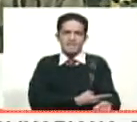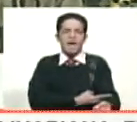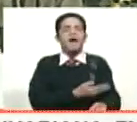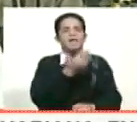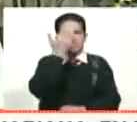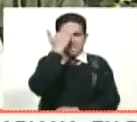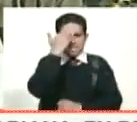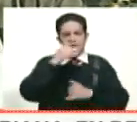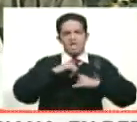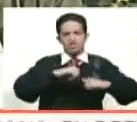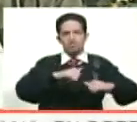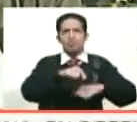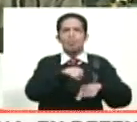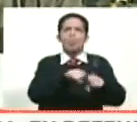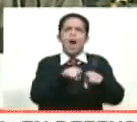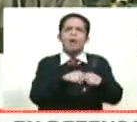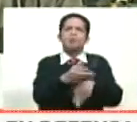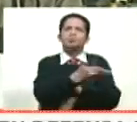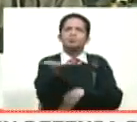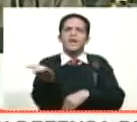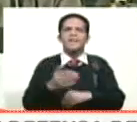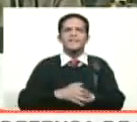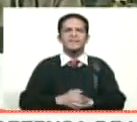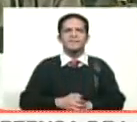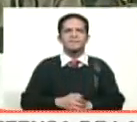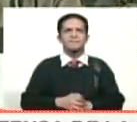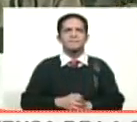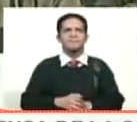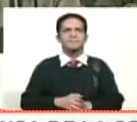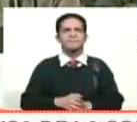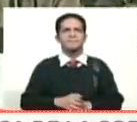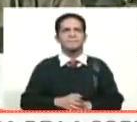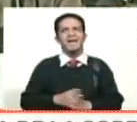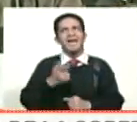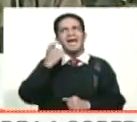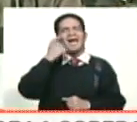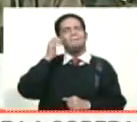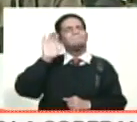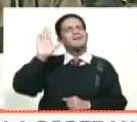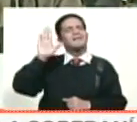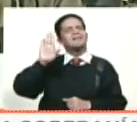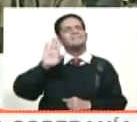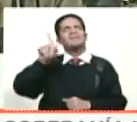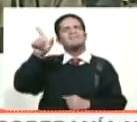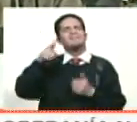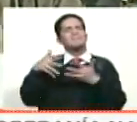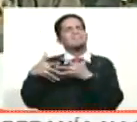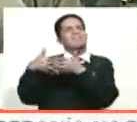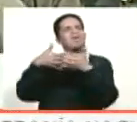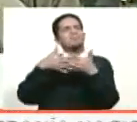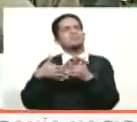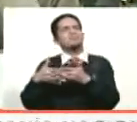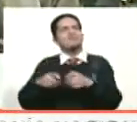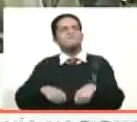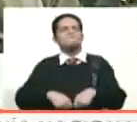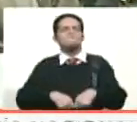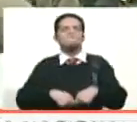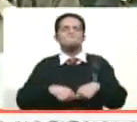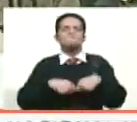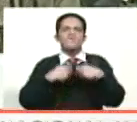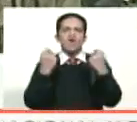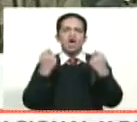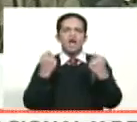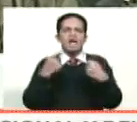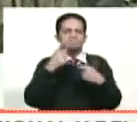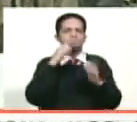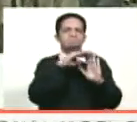tienen y que yo poseo. Las amenazas de Donald Trump violan la Carta de Naciones